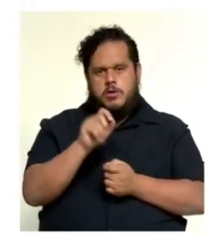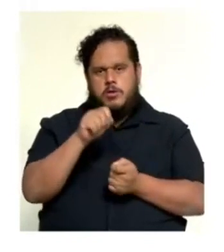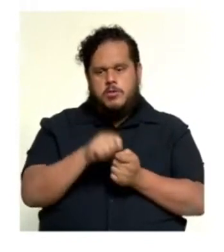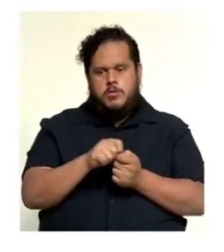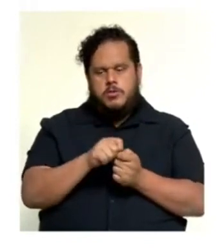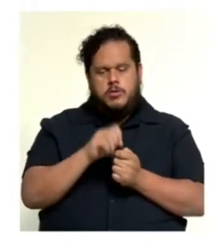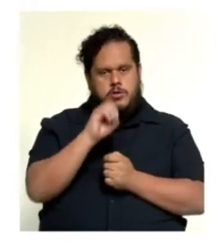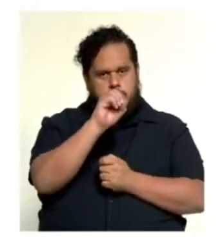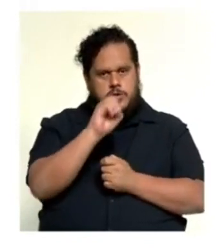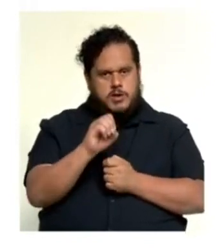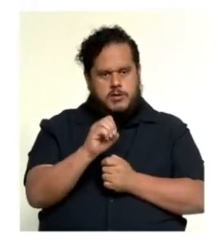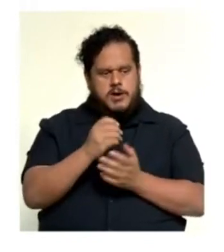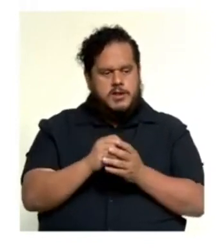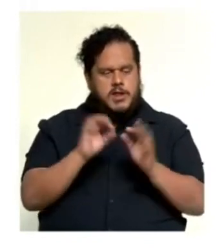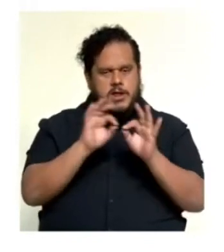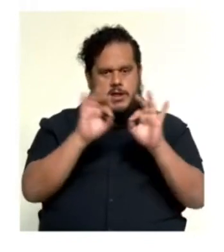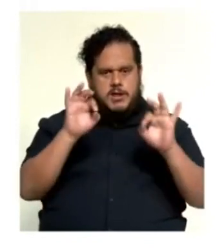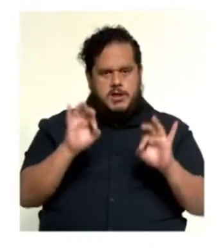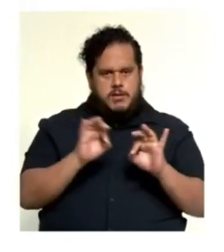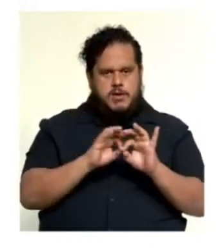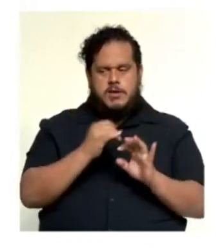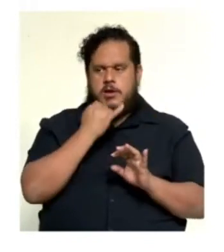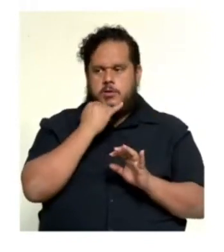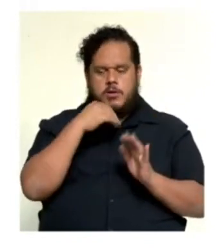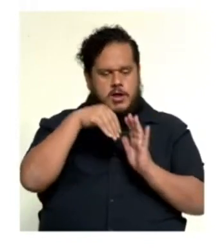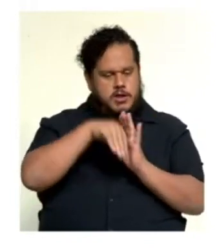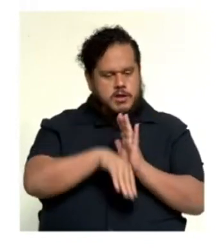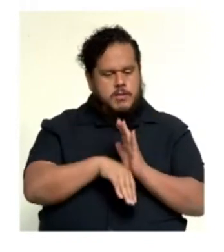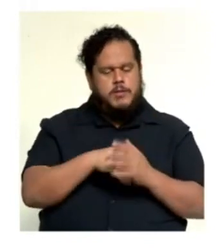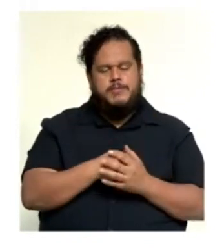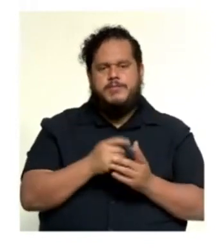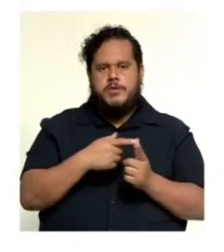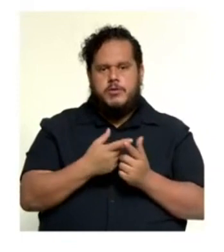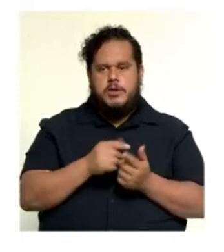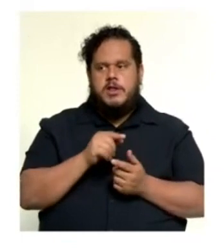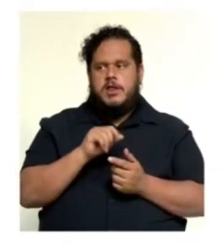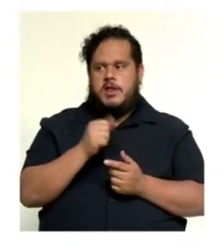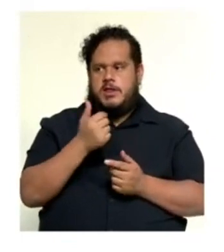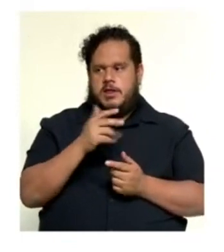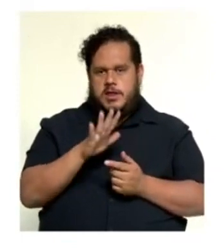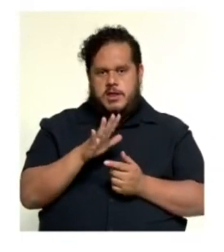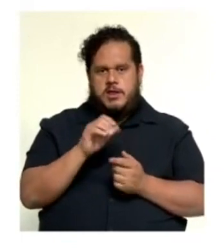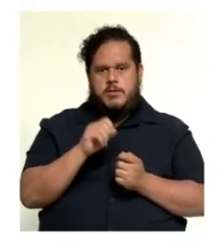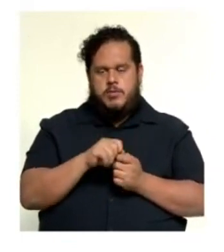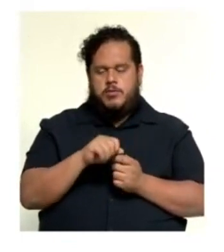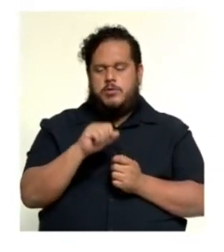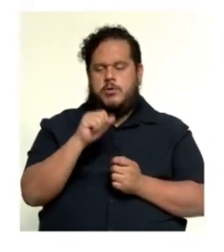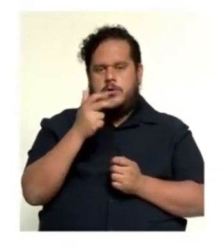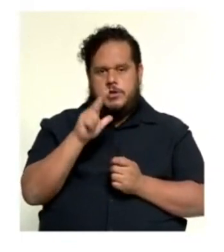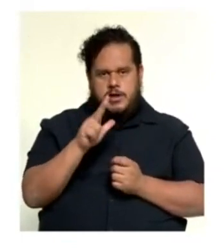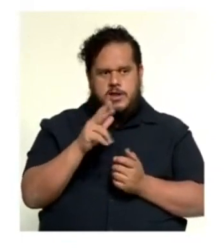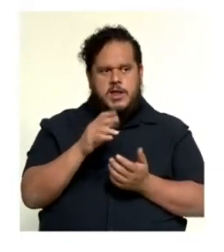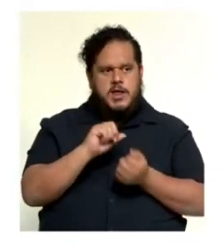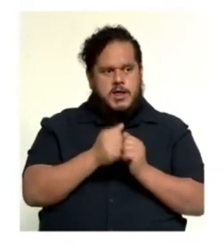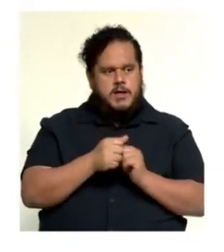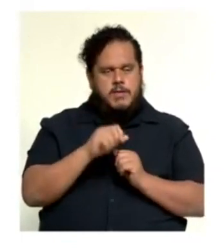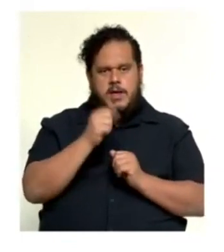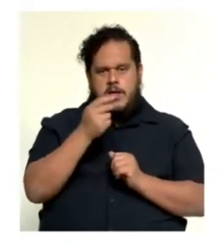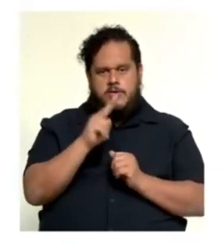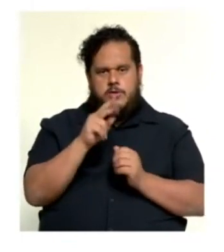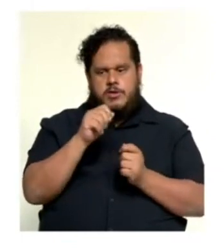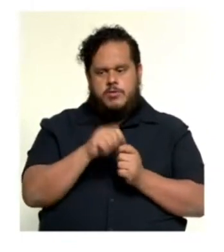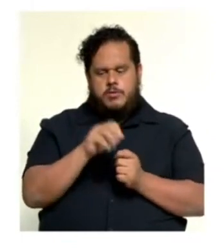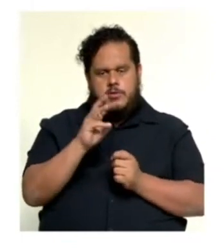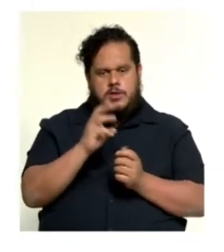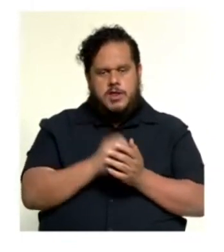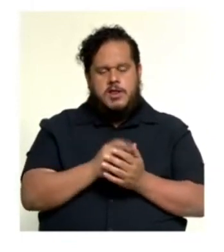puntos porcentuales de margen de error hacia abajo, entonces ese 15.3 se convierte en un 12.6. Ese es el margen